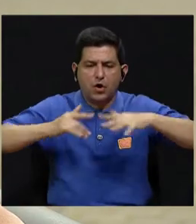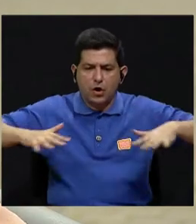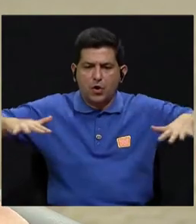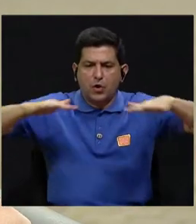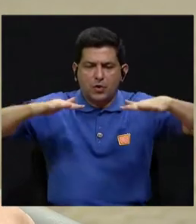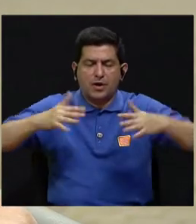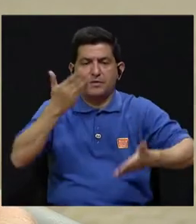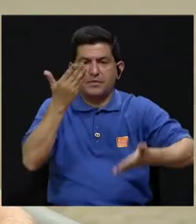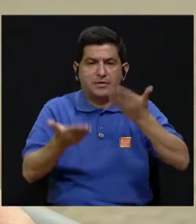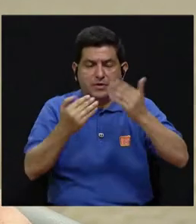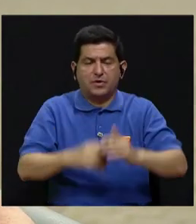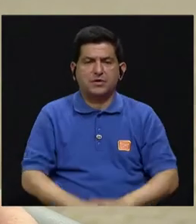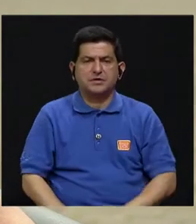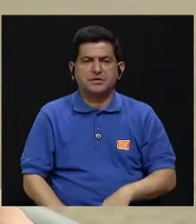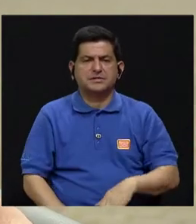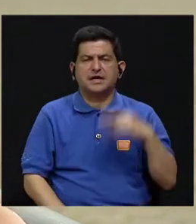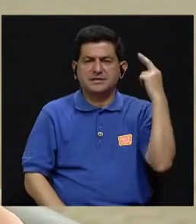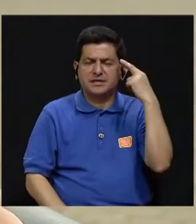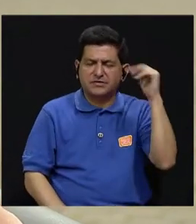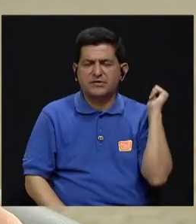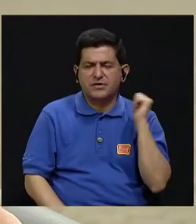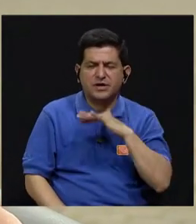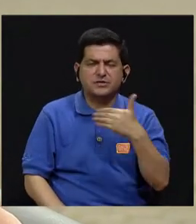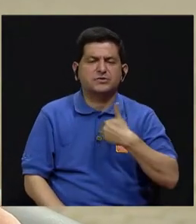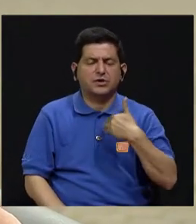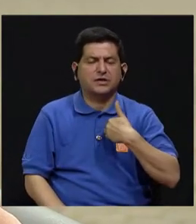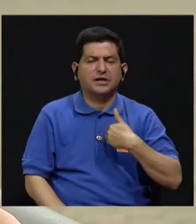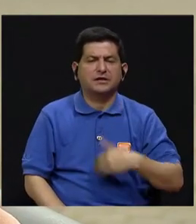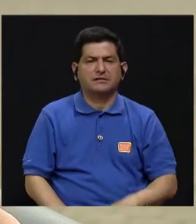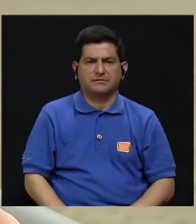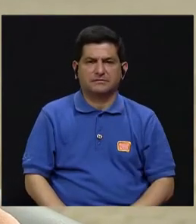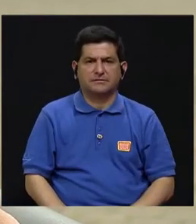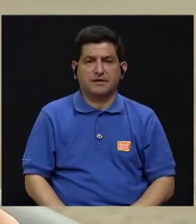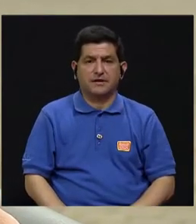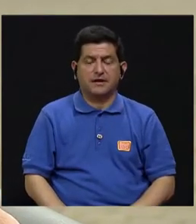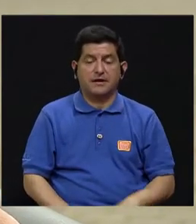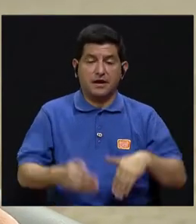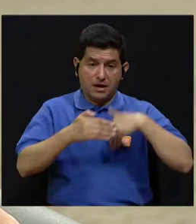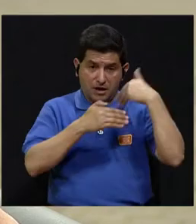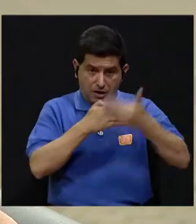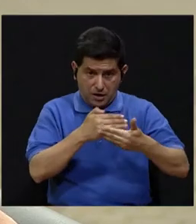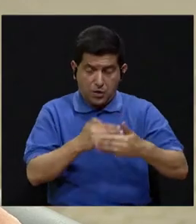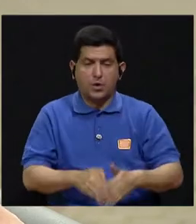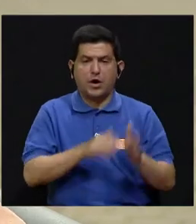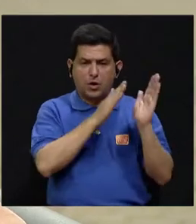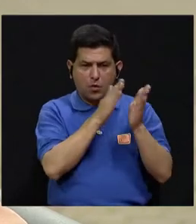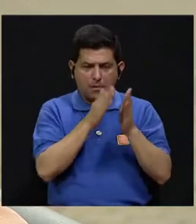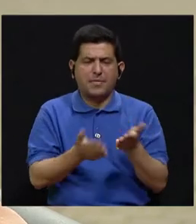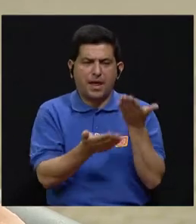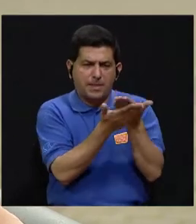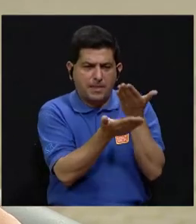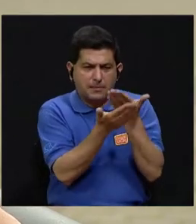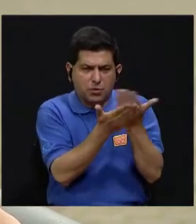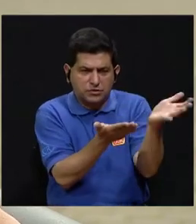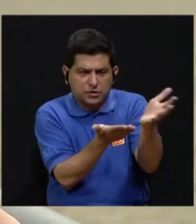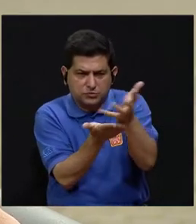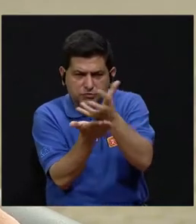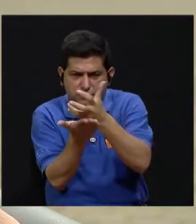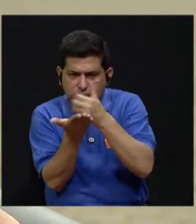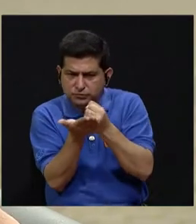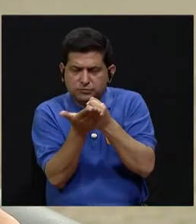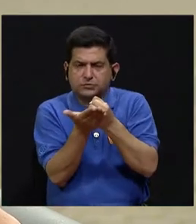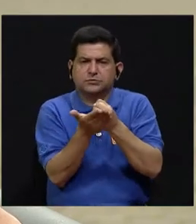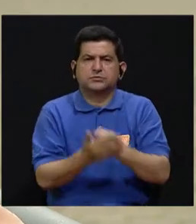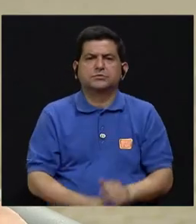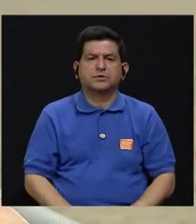zona, posibles fuentes de contaminación que puedan existir, y a partir de eso se genera todo un plan de muestreo